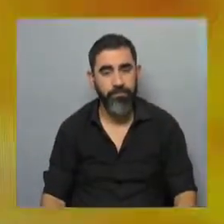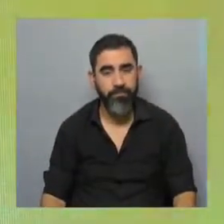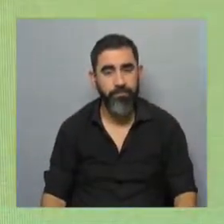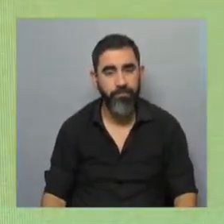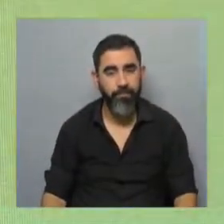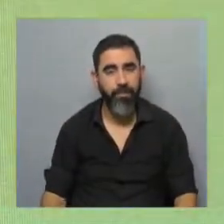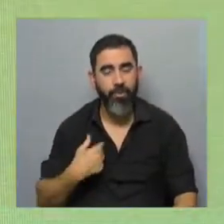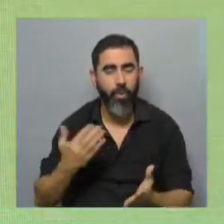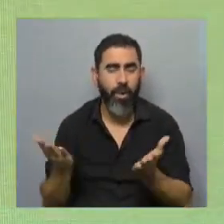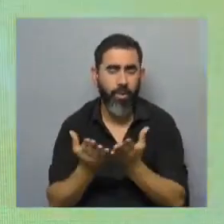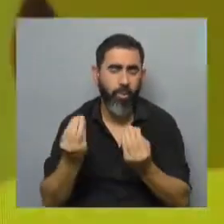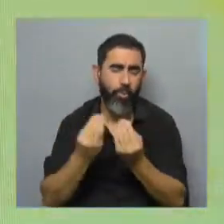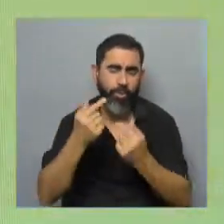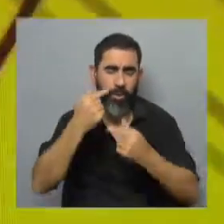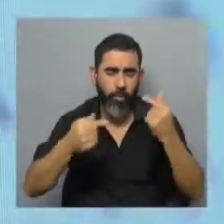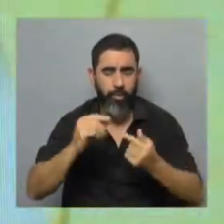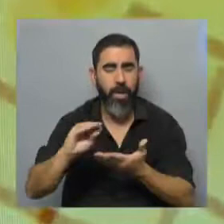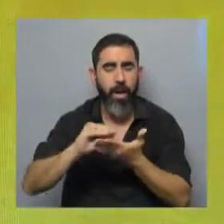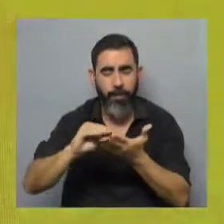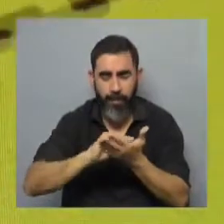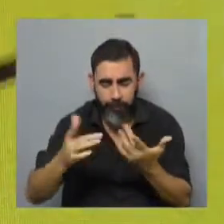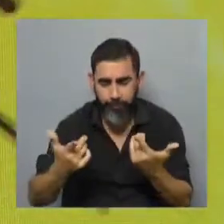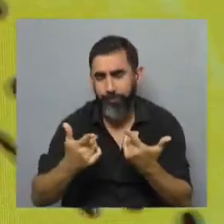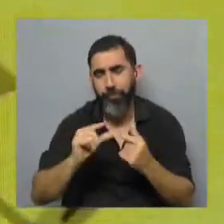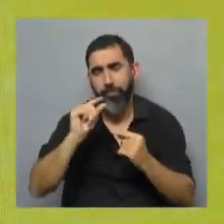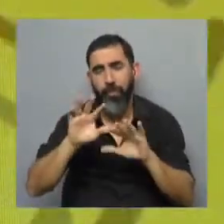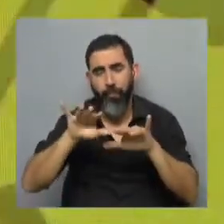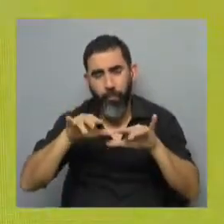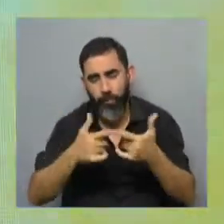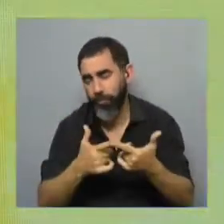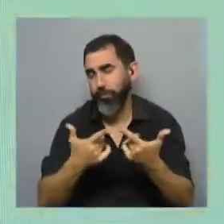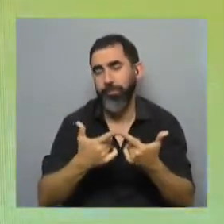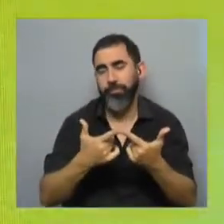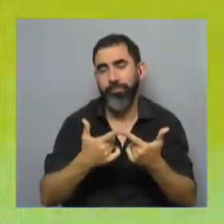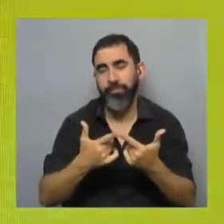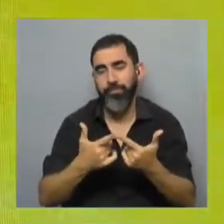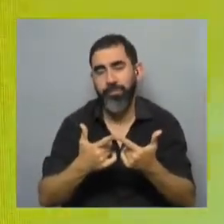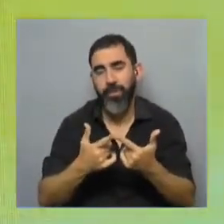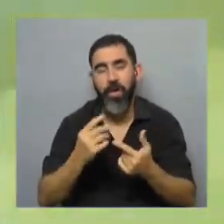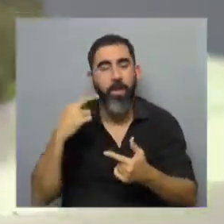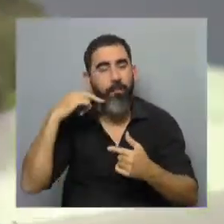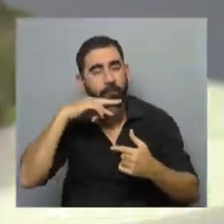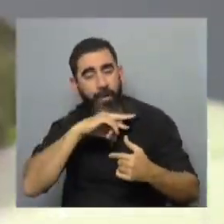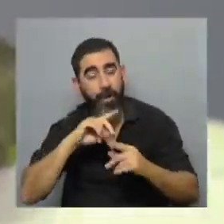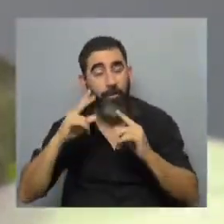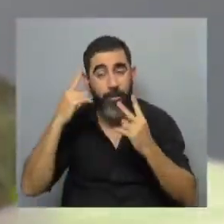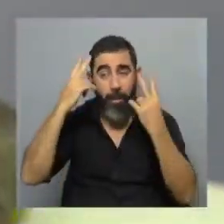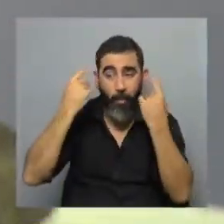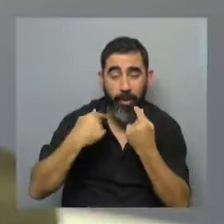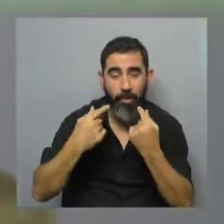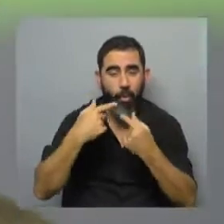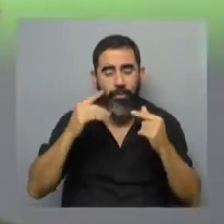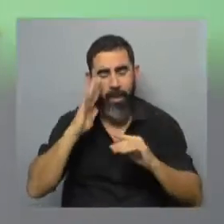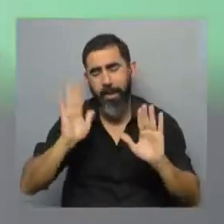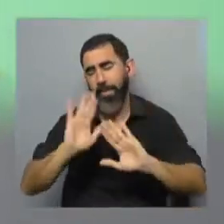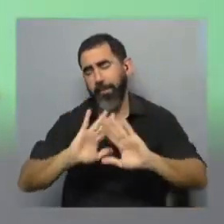He estudiado varias cosas. Uh-huh. He estudiado administración, uh-huh, un poquito de informática. Uh-huh. He sido barbero también, inclusive. Otras cosas que también, nada que